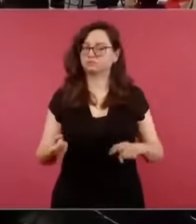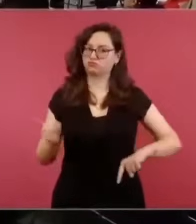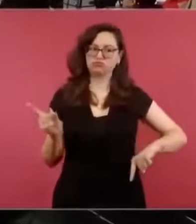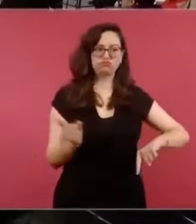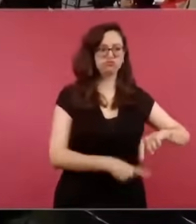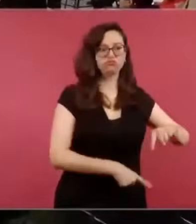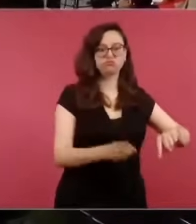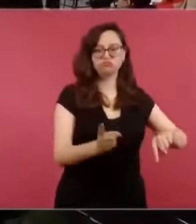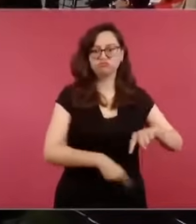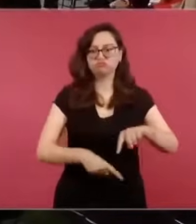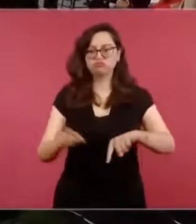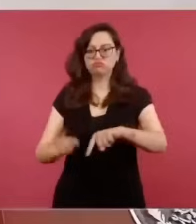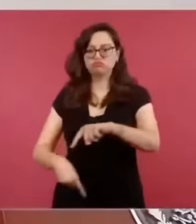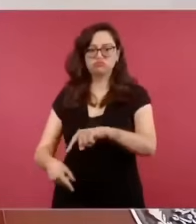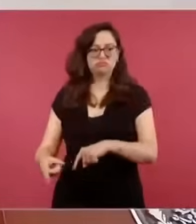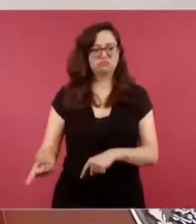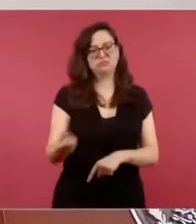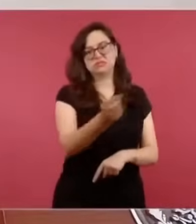y